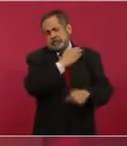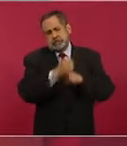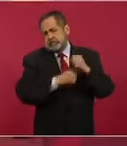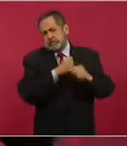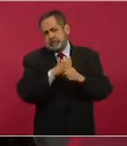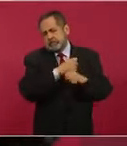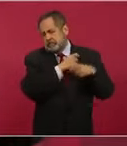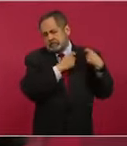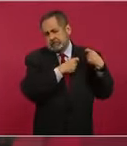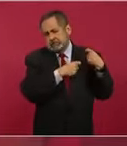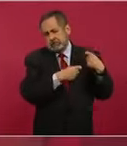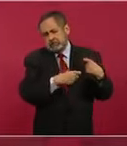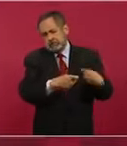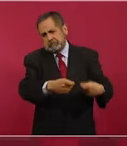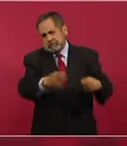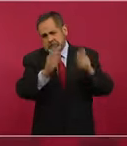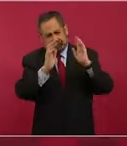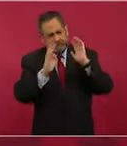Pues fueron los que